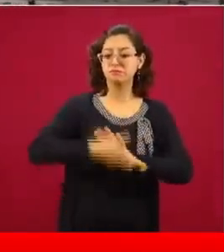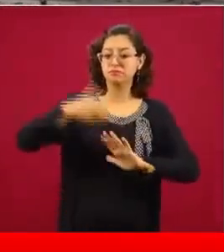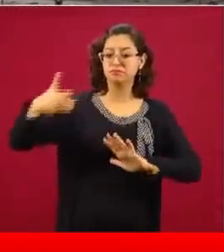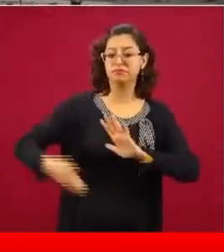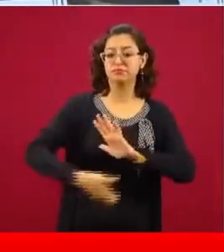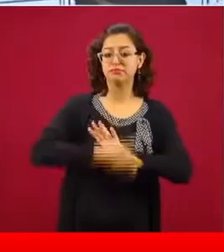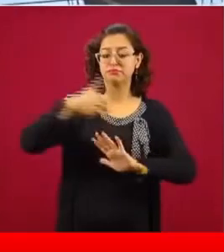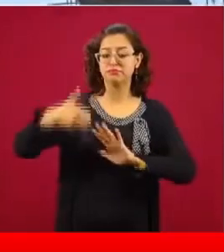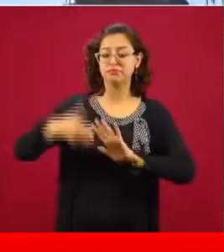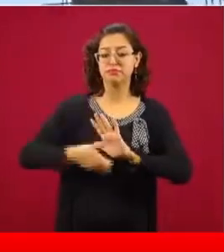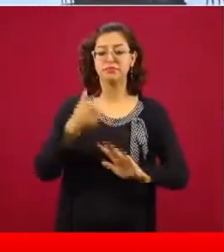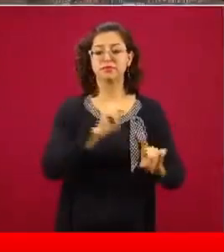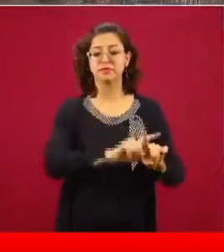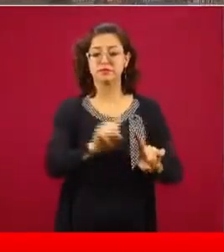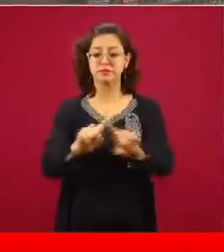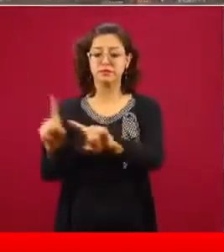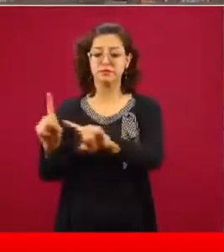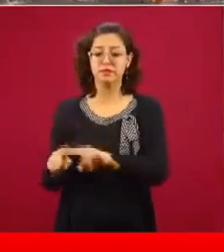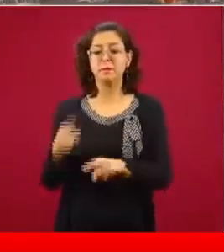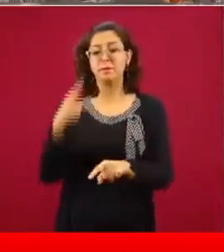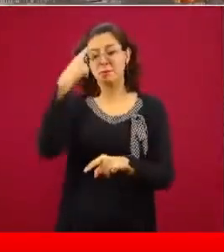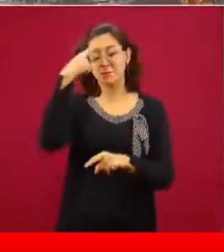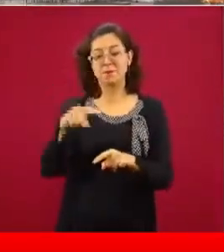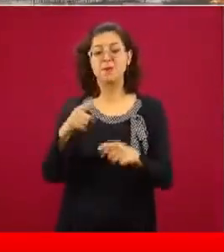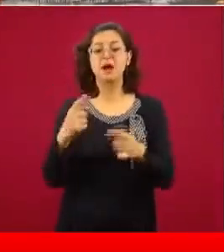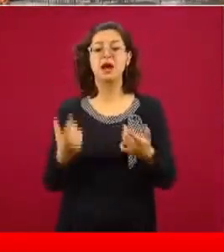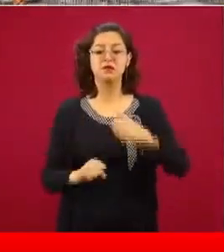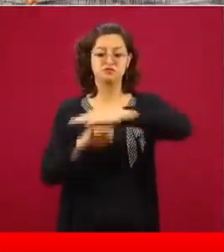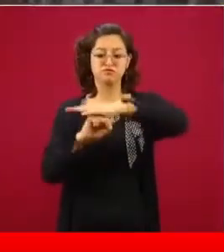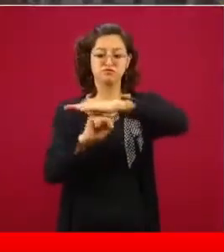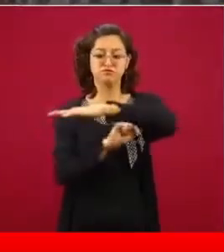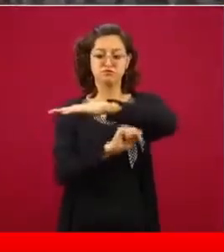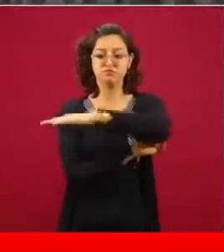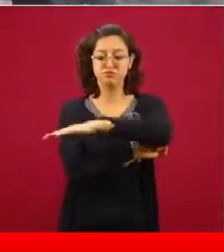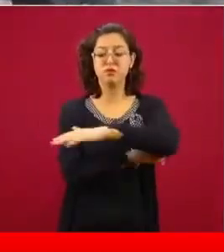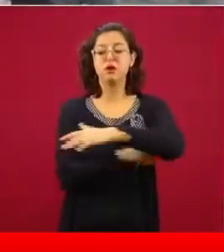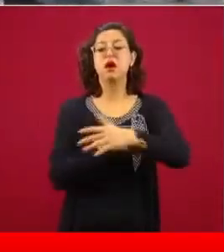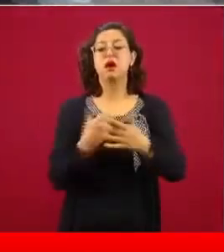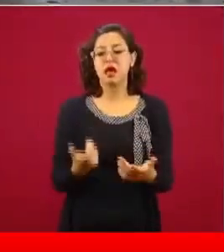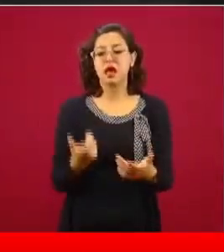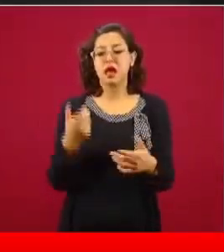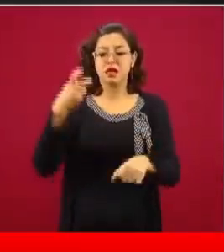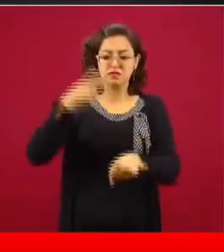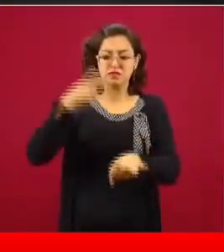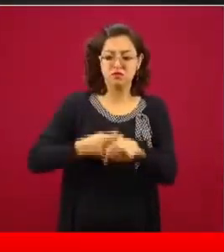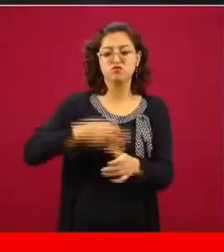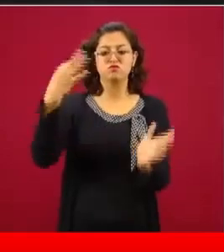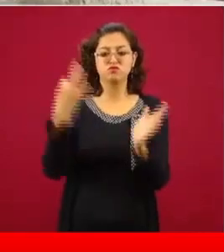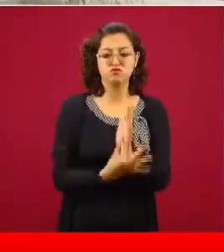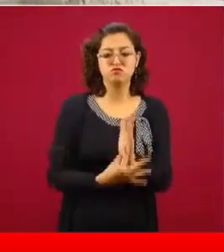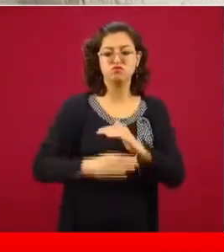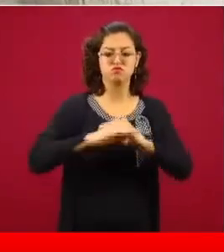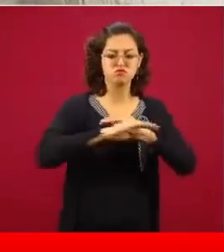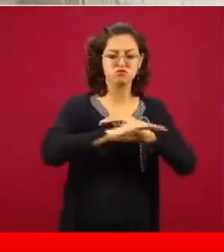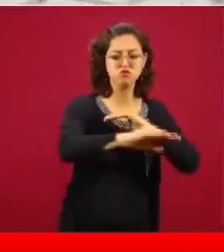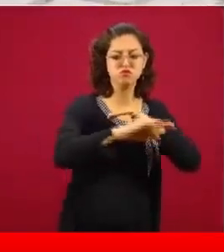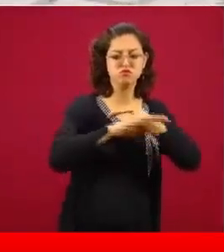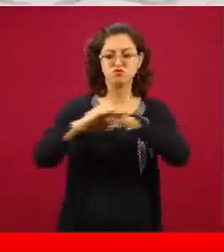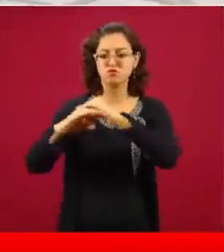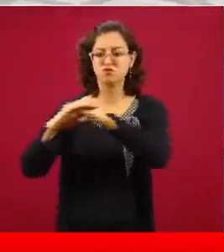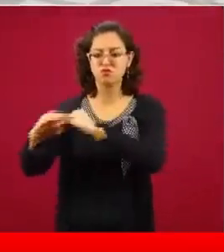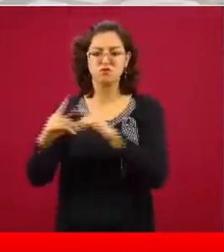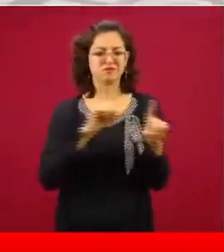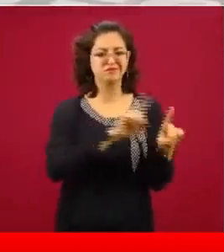afine de cepas para los dados y contratraves de losa de cimentación, habilitado y armado de acero, colado de plantillas, coronas